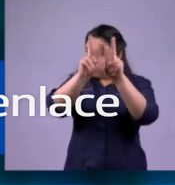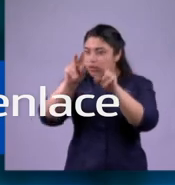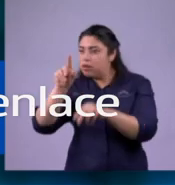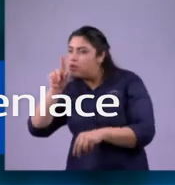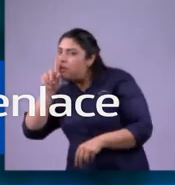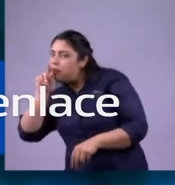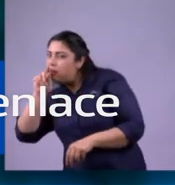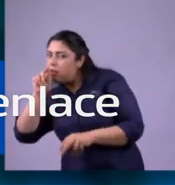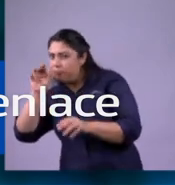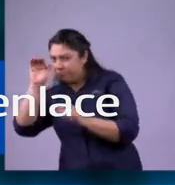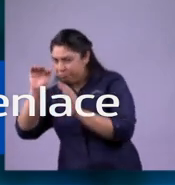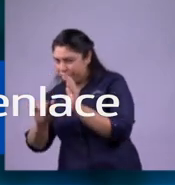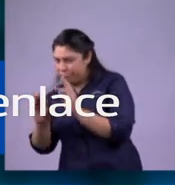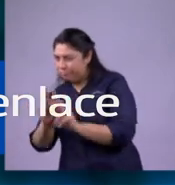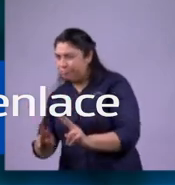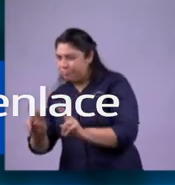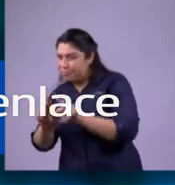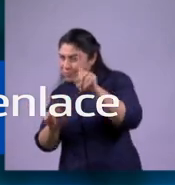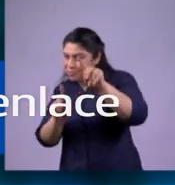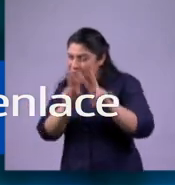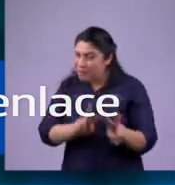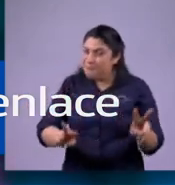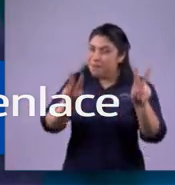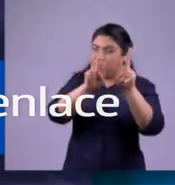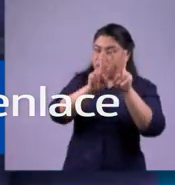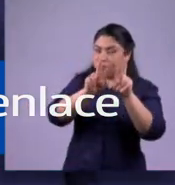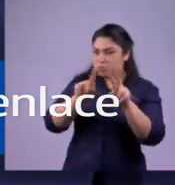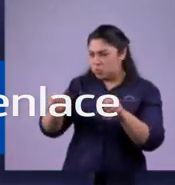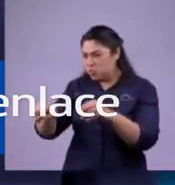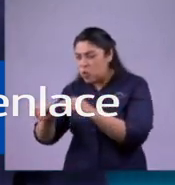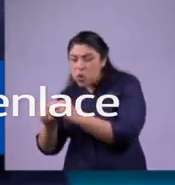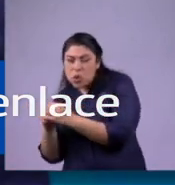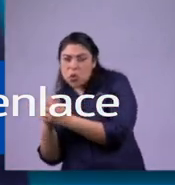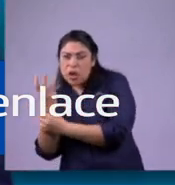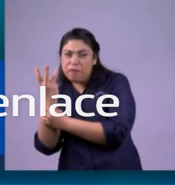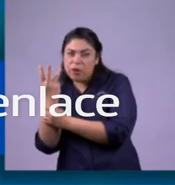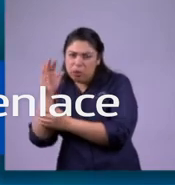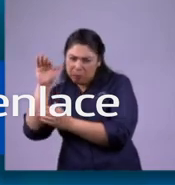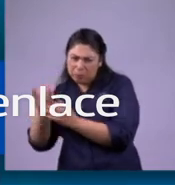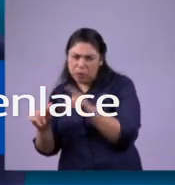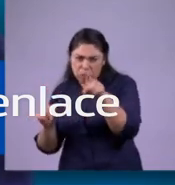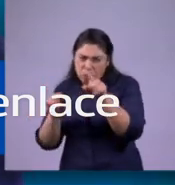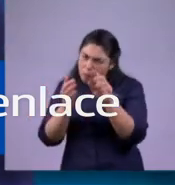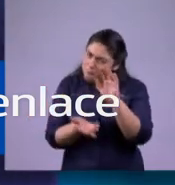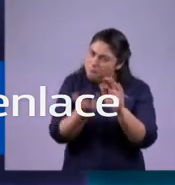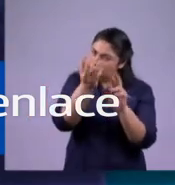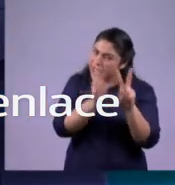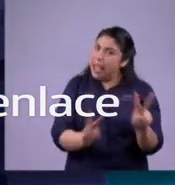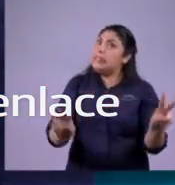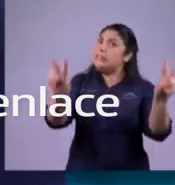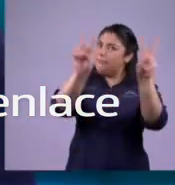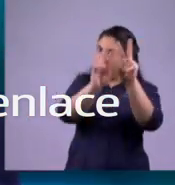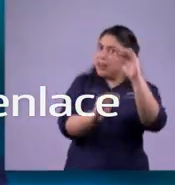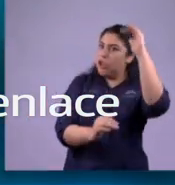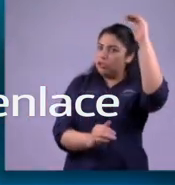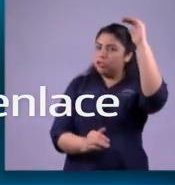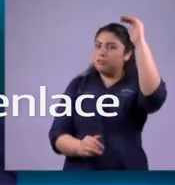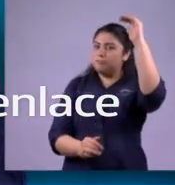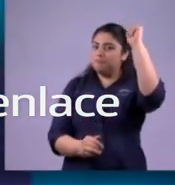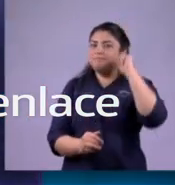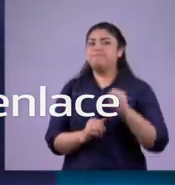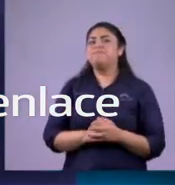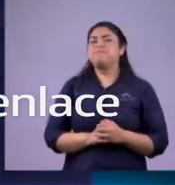lirio porque os afa nice y en este momento cuando estaba leyendo esto en mi casa